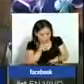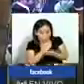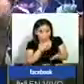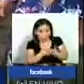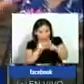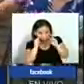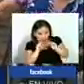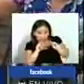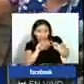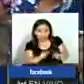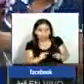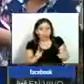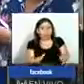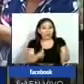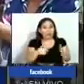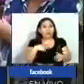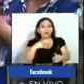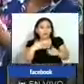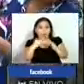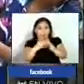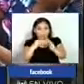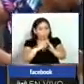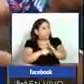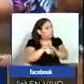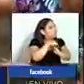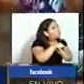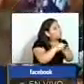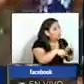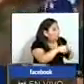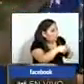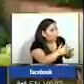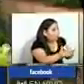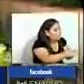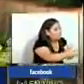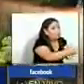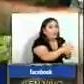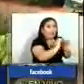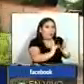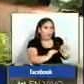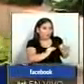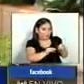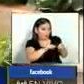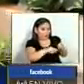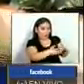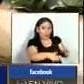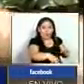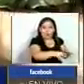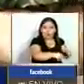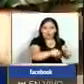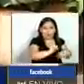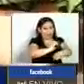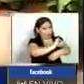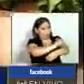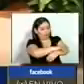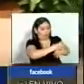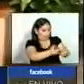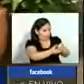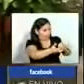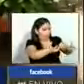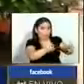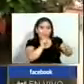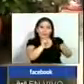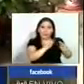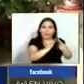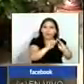observar Que con solo salir a su patio Recolecta de todo Gracias a este pequeño Pero surtido huerto